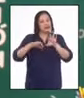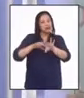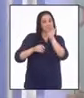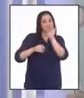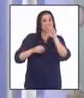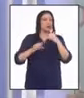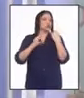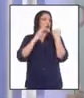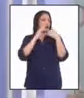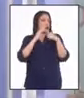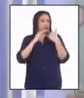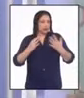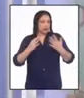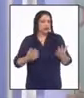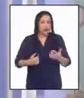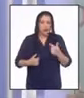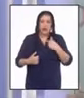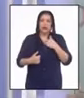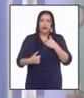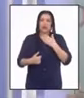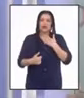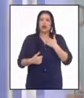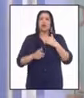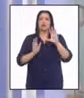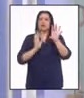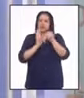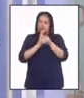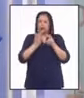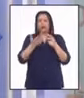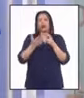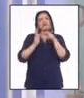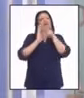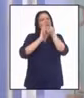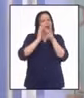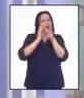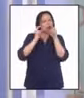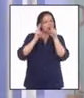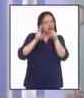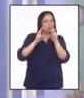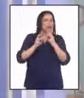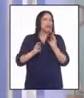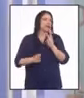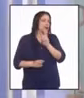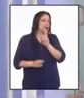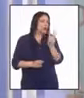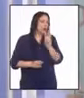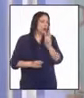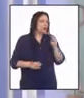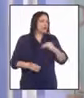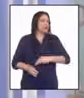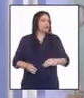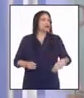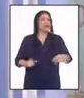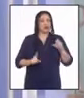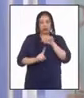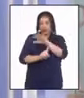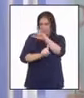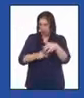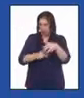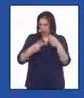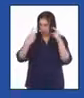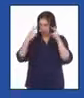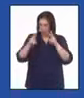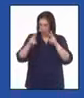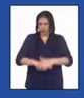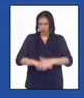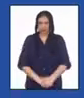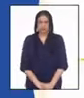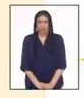internet. Hice una cita textual de un video que vi en la página web del Ministerio del Ambiente. Aquí va.